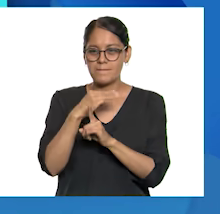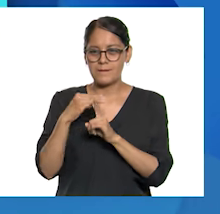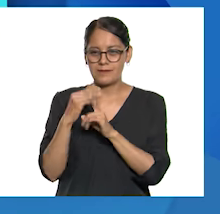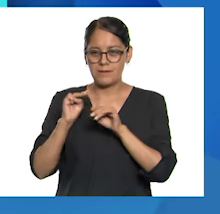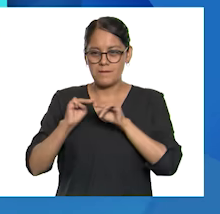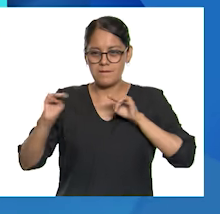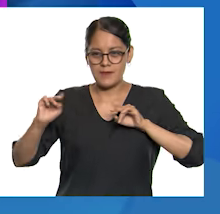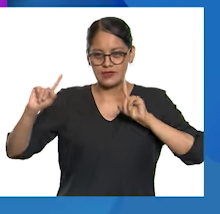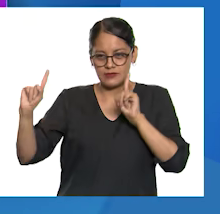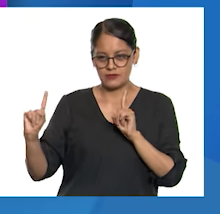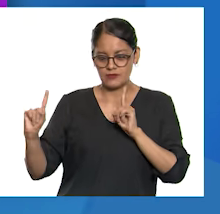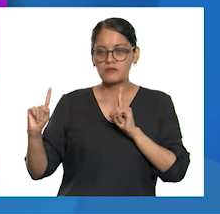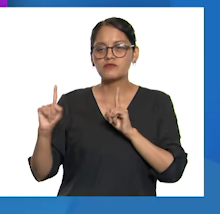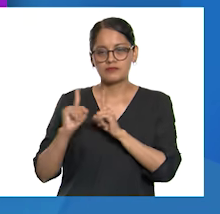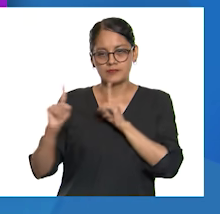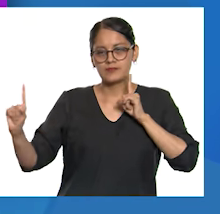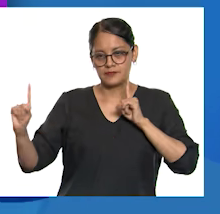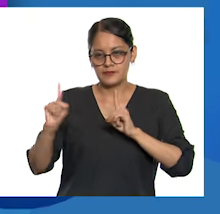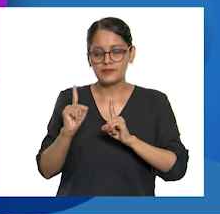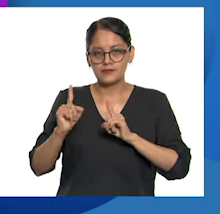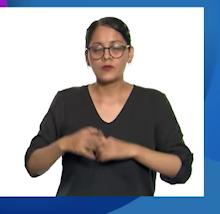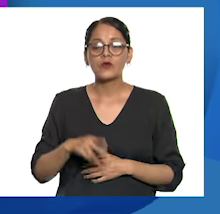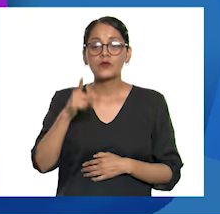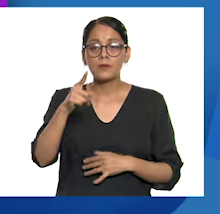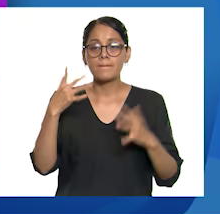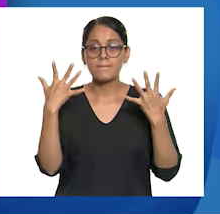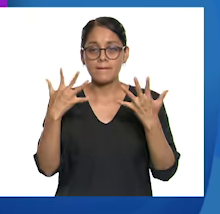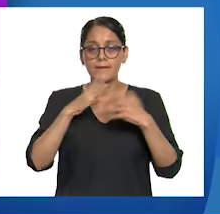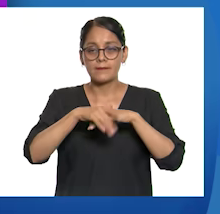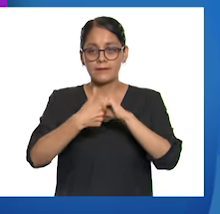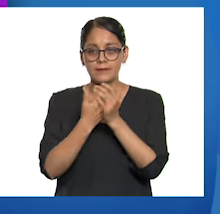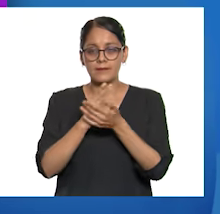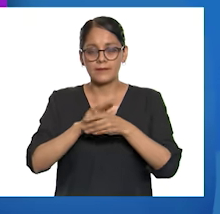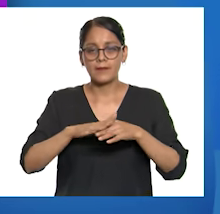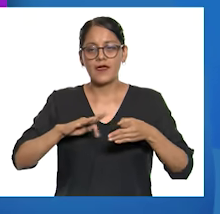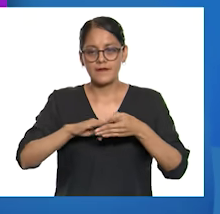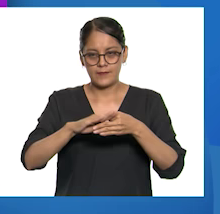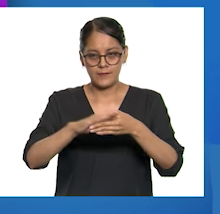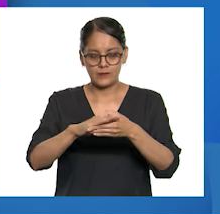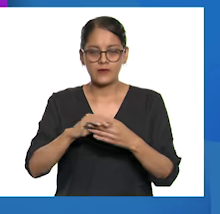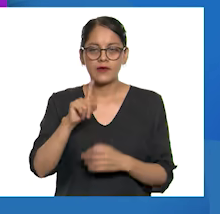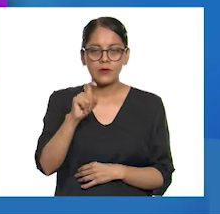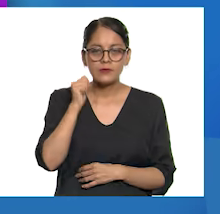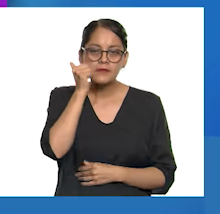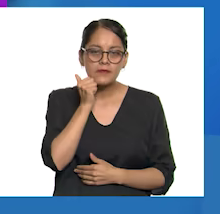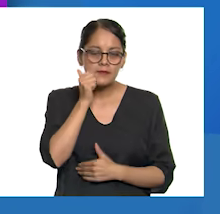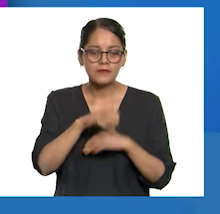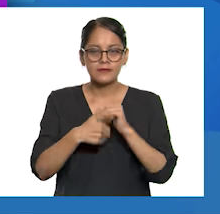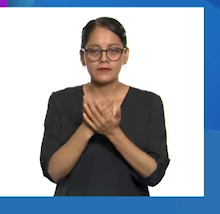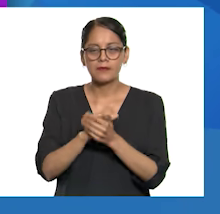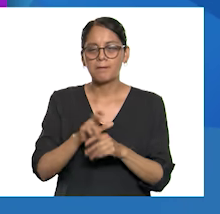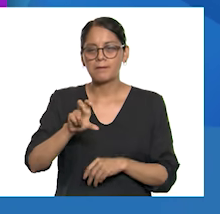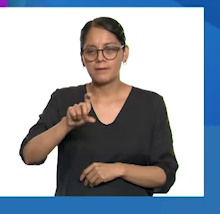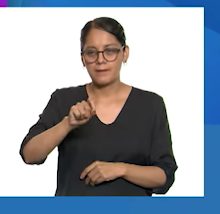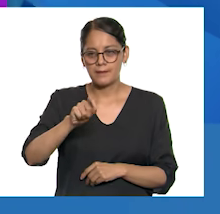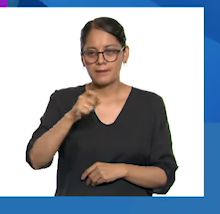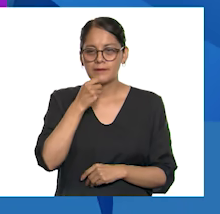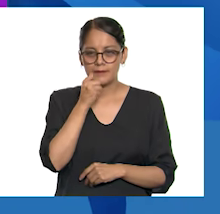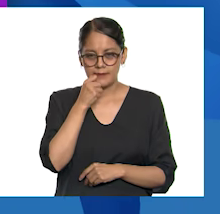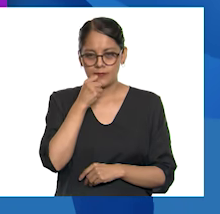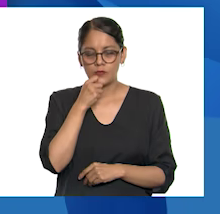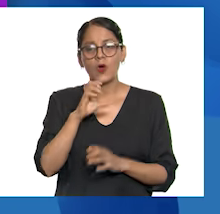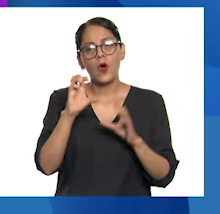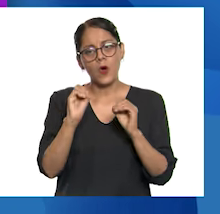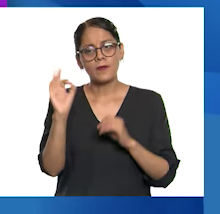metro y medio entre tú y los demás. Lávate las manos muy seguido con agua y jabón por lo menos durante 20 segundos o